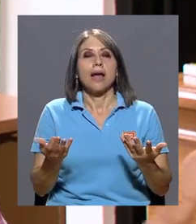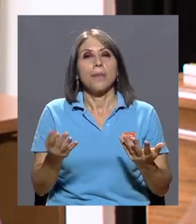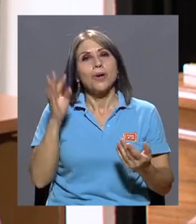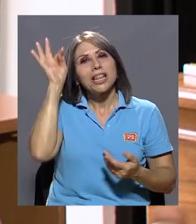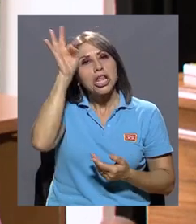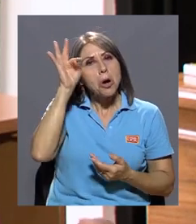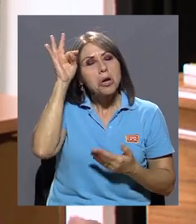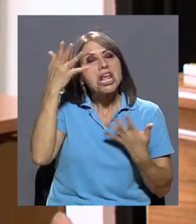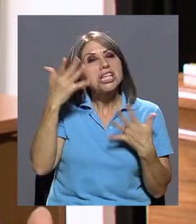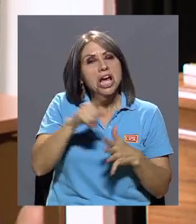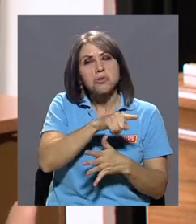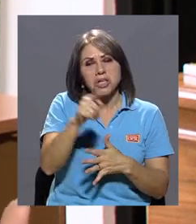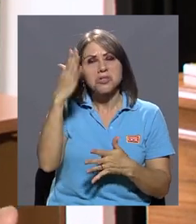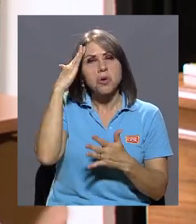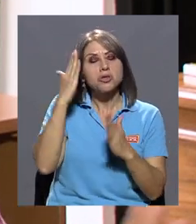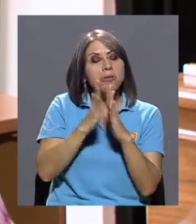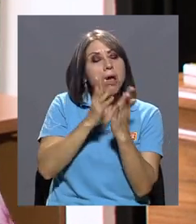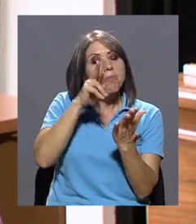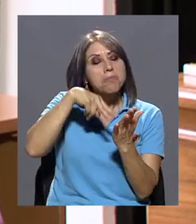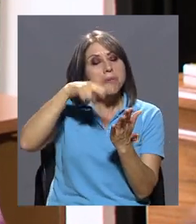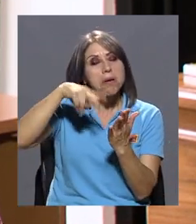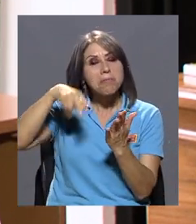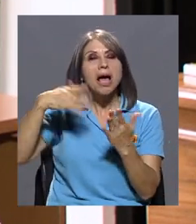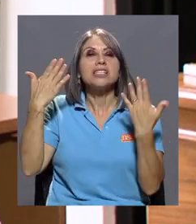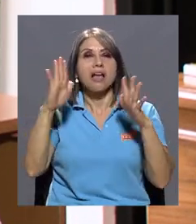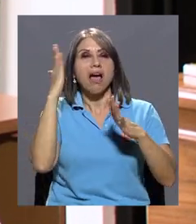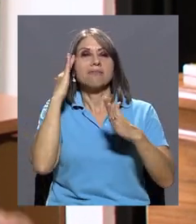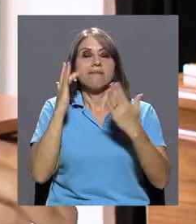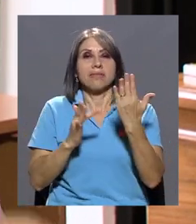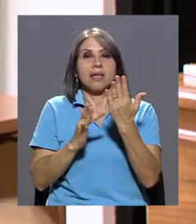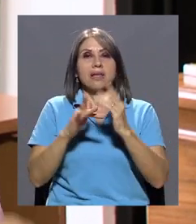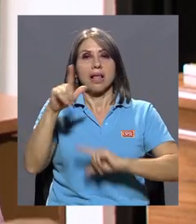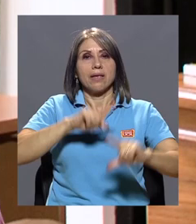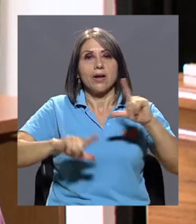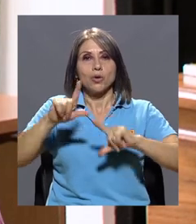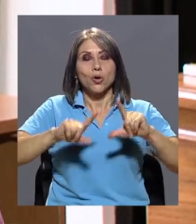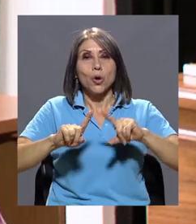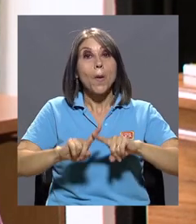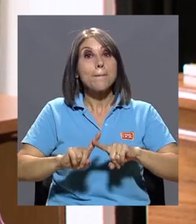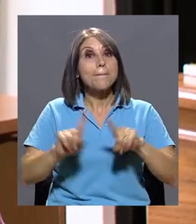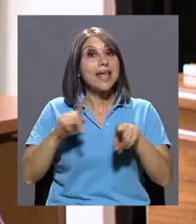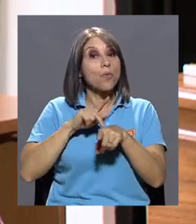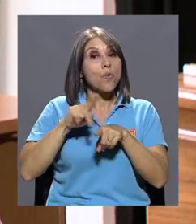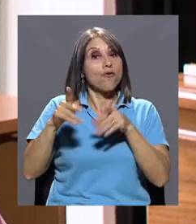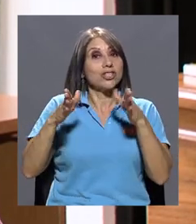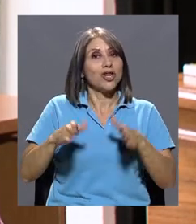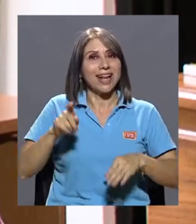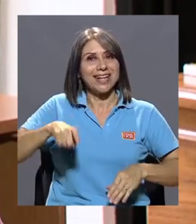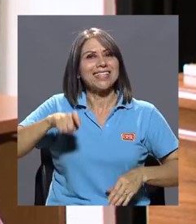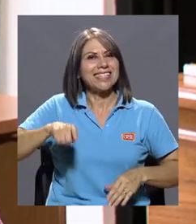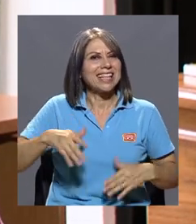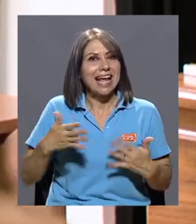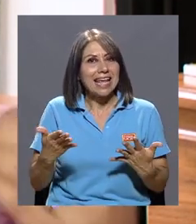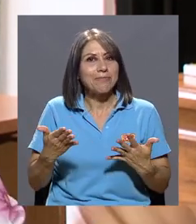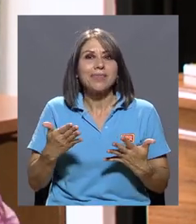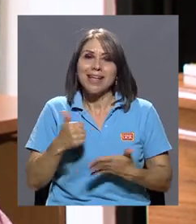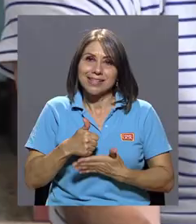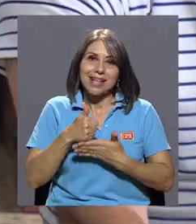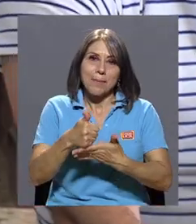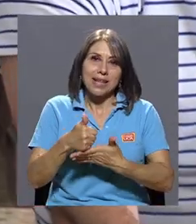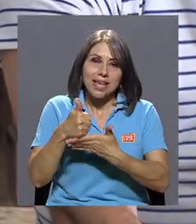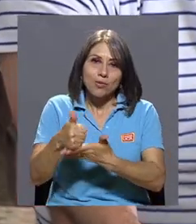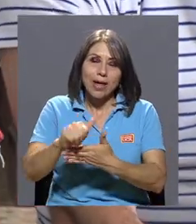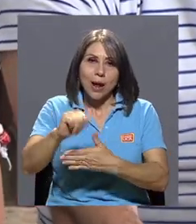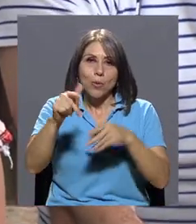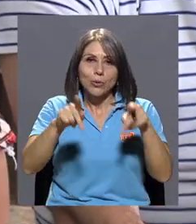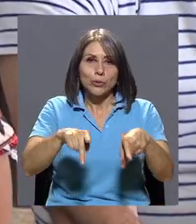digamos, la teoría ya ustedes la conocen, las técnicas de laboratorio ustedes la tienen, pero si hay algo que un profesional necesita tener es esa parte de